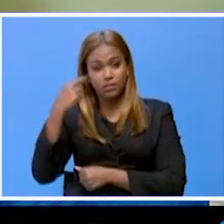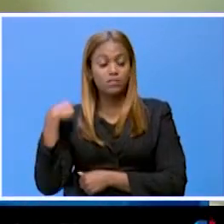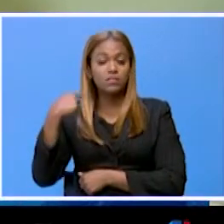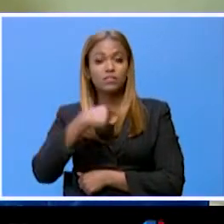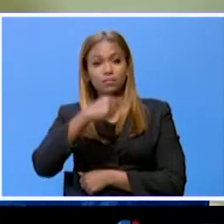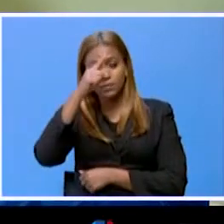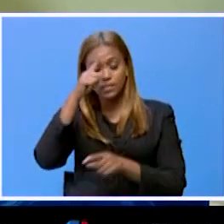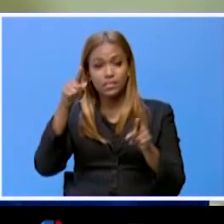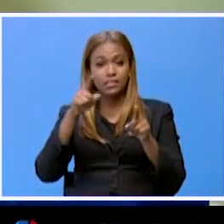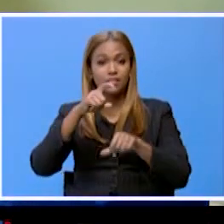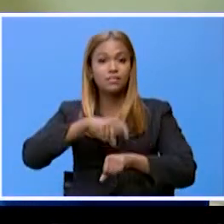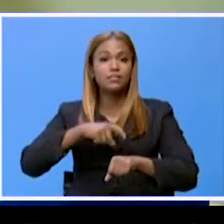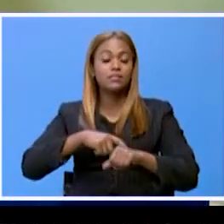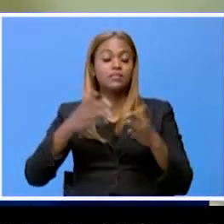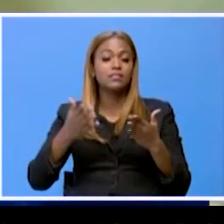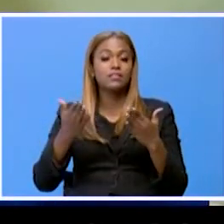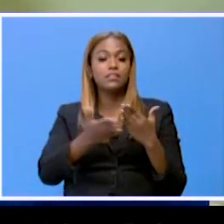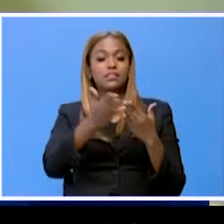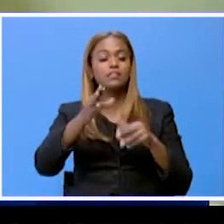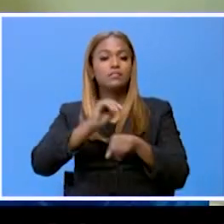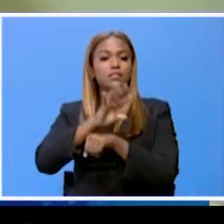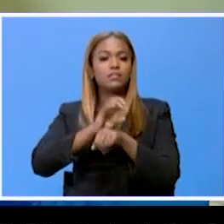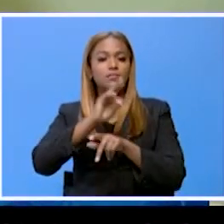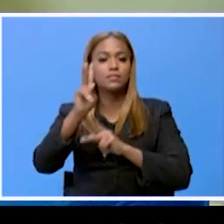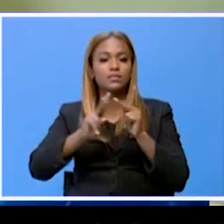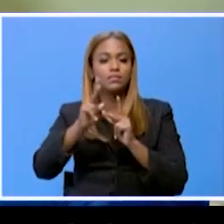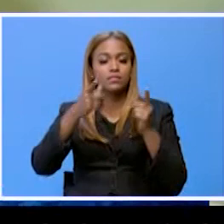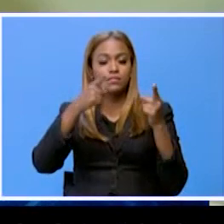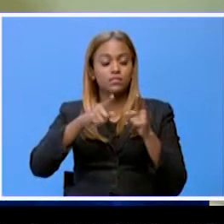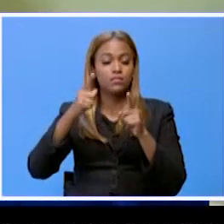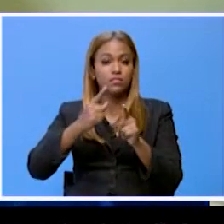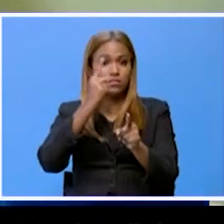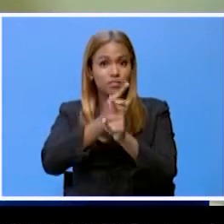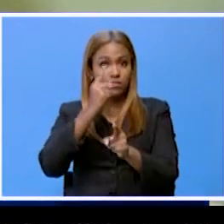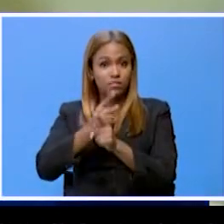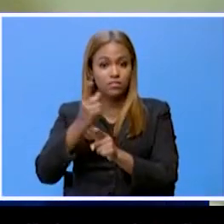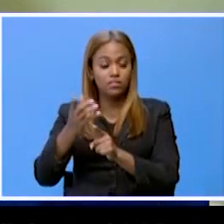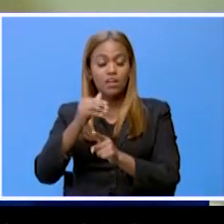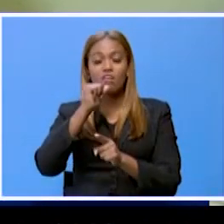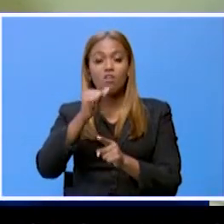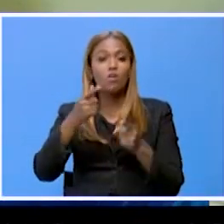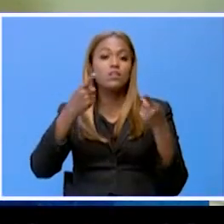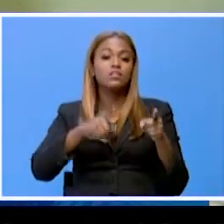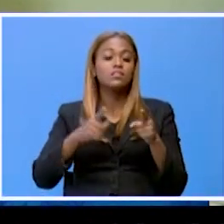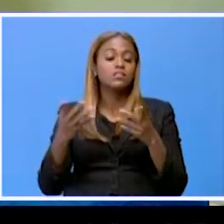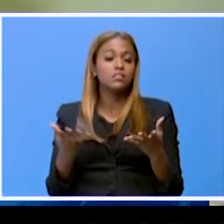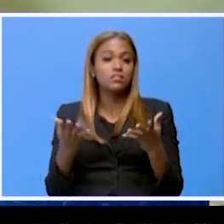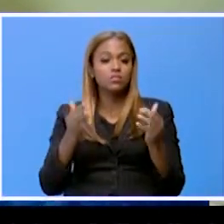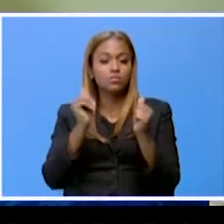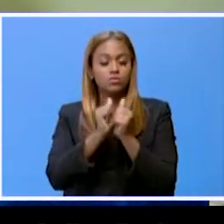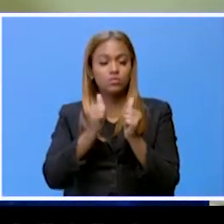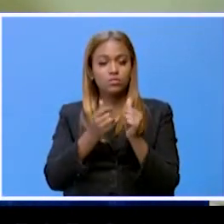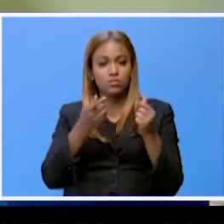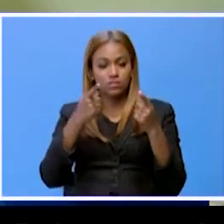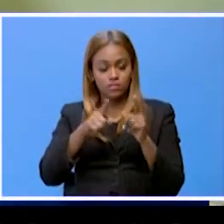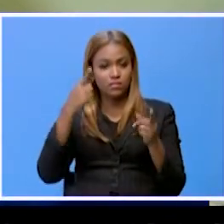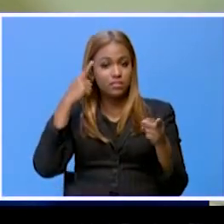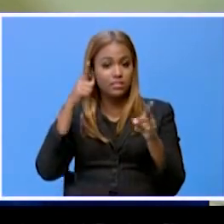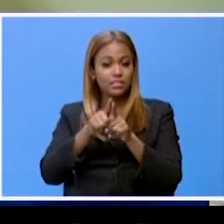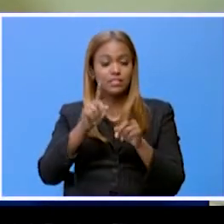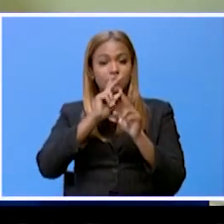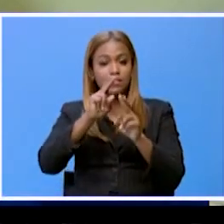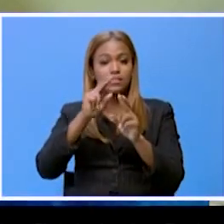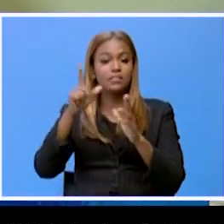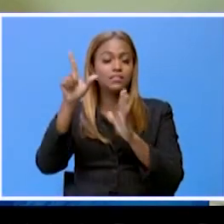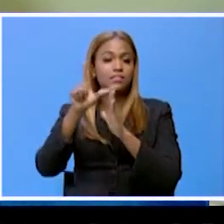a la vez que exhortamos a las autoridades correspondientes a no contemporizar con los desaprensivos que violan las